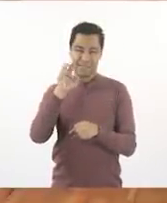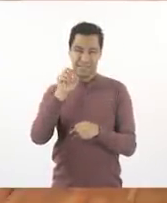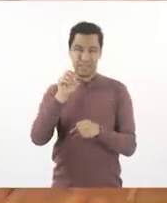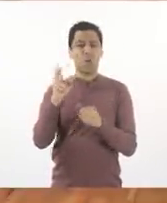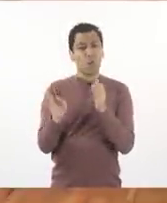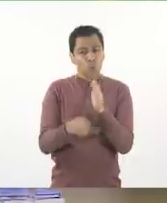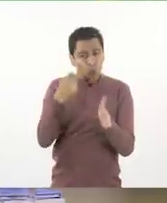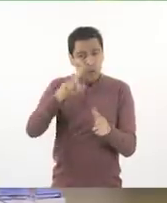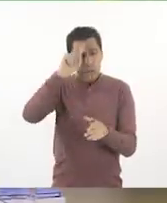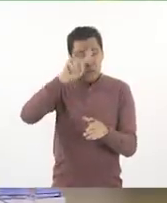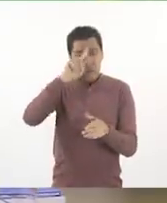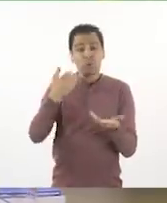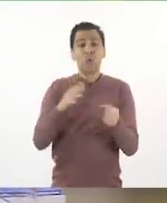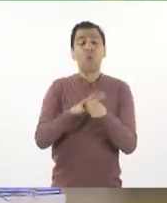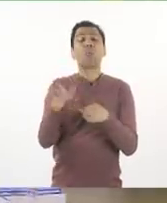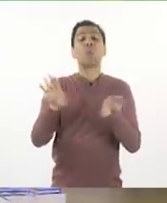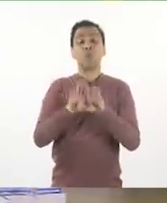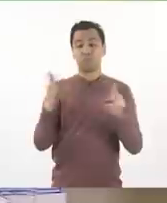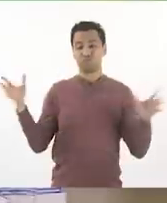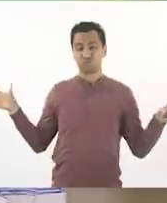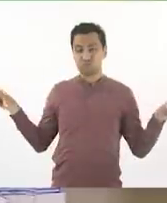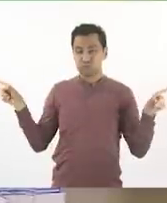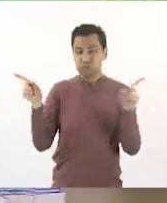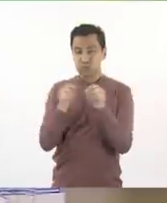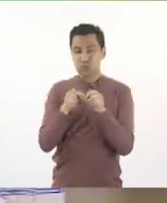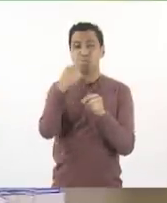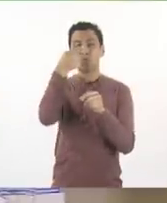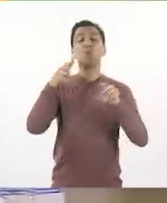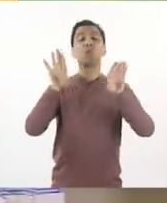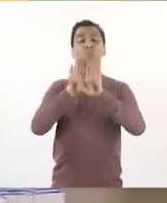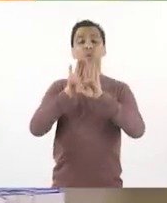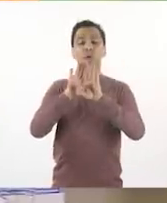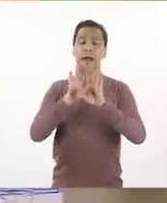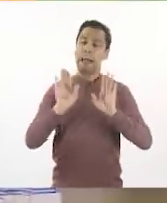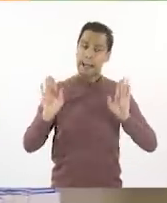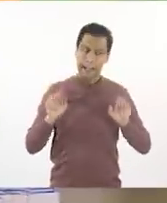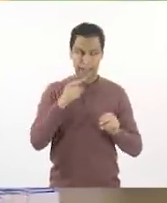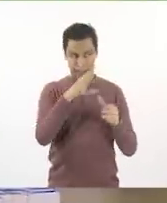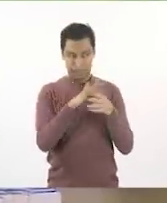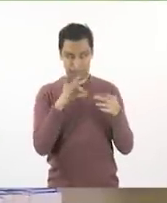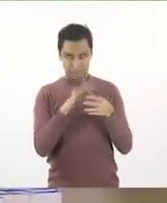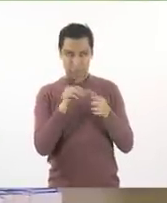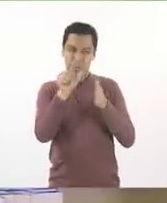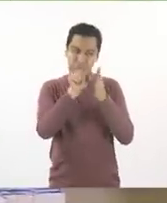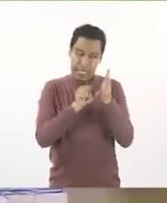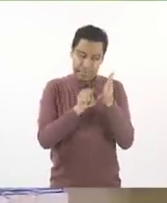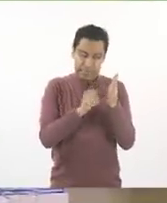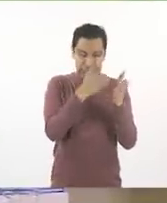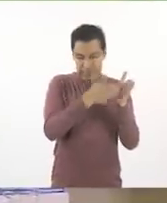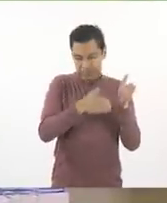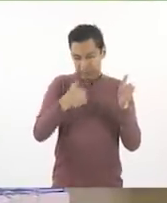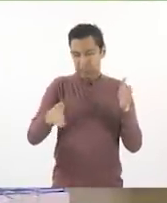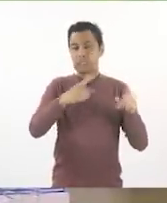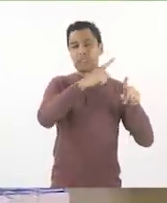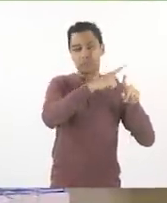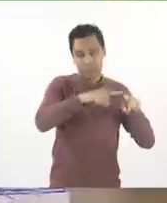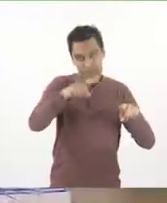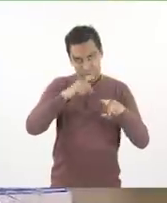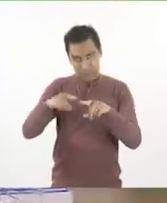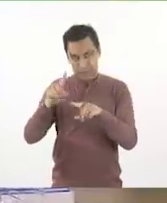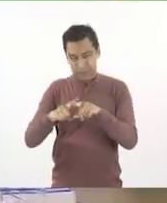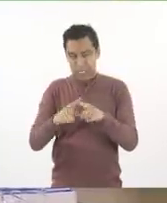dar, Rosalba? Bueno, pues ya vimos que cada, como tú mencionas, todos los meses son diferentes. Tenemos diferentes